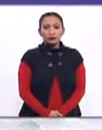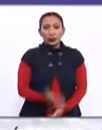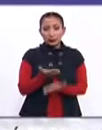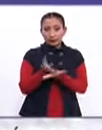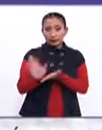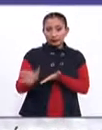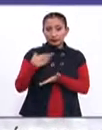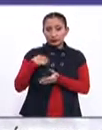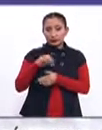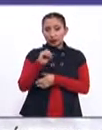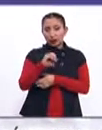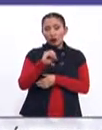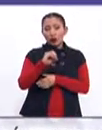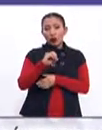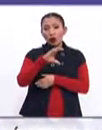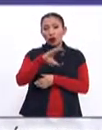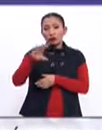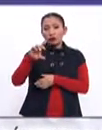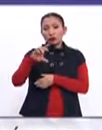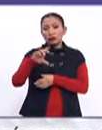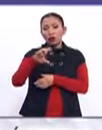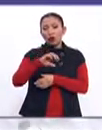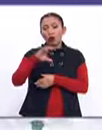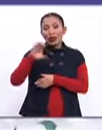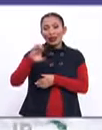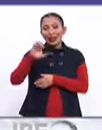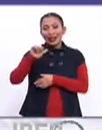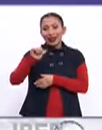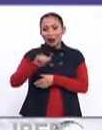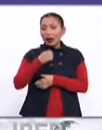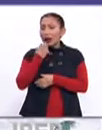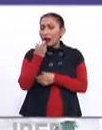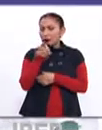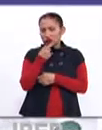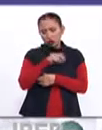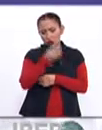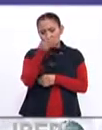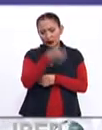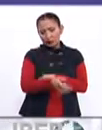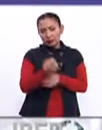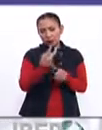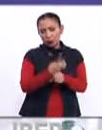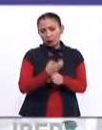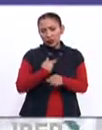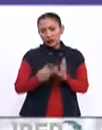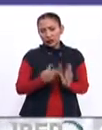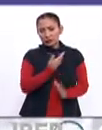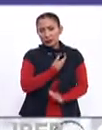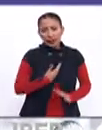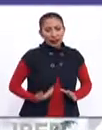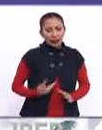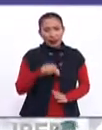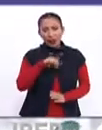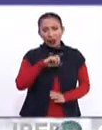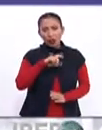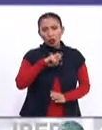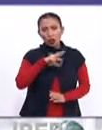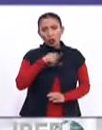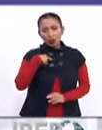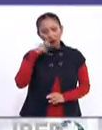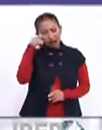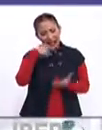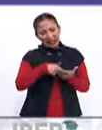Por su parte, la Organización de los Estados Americanos, la OEA, anunció que desconoce el segundo mandato del presidente Nicolás Maduro